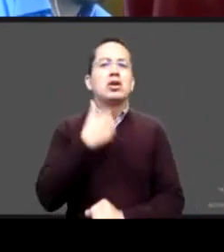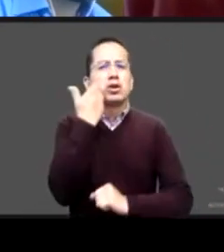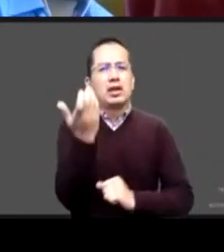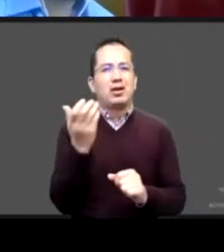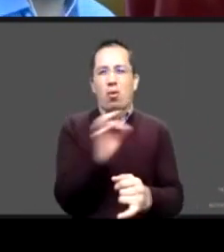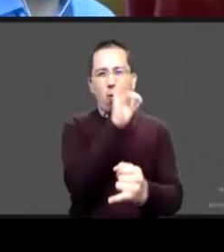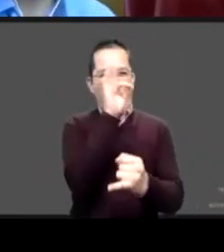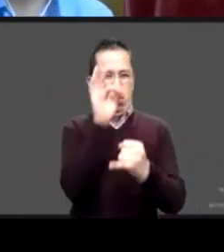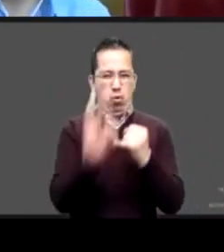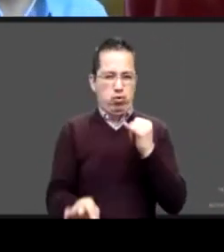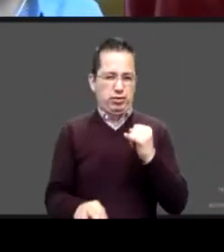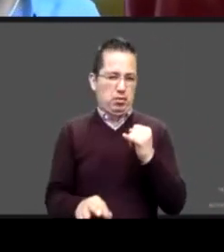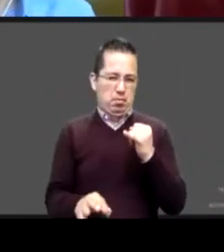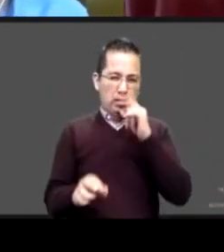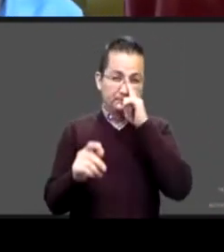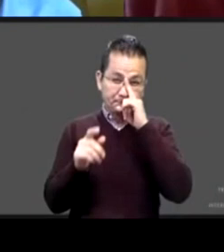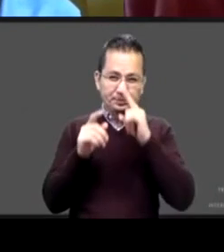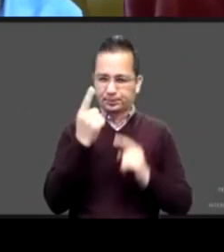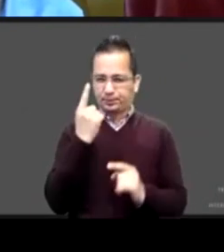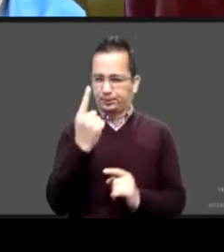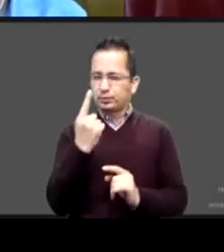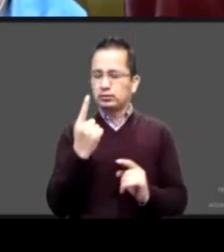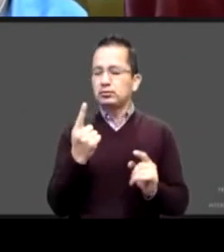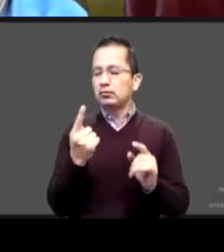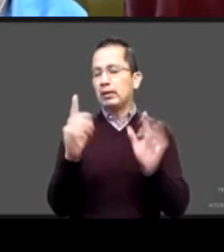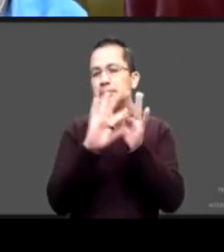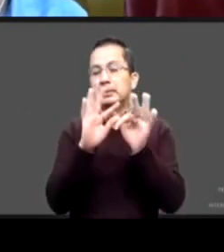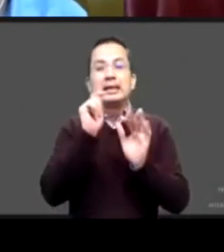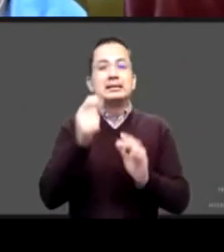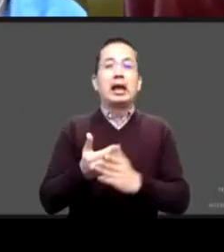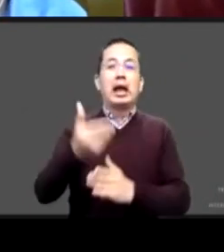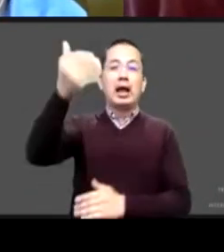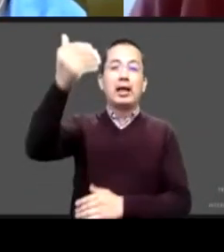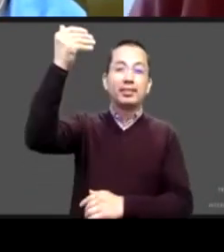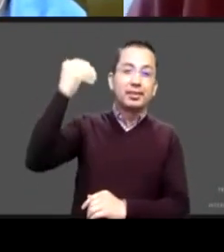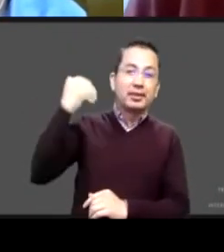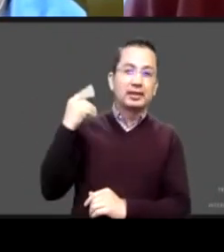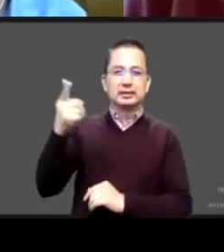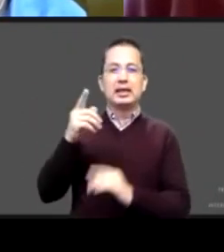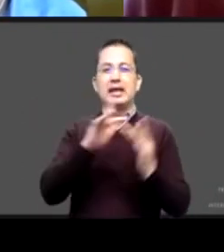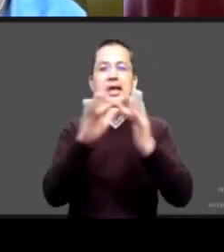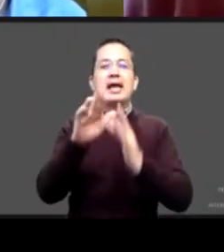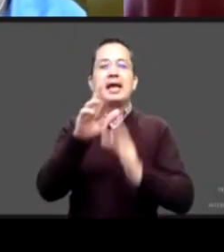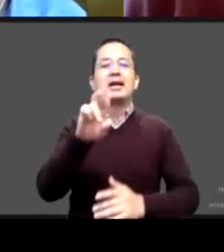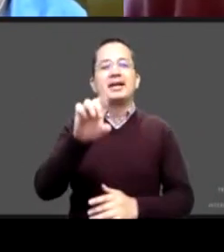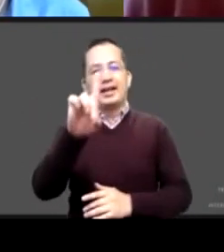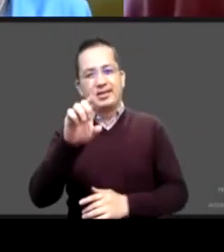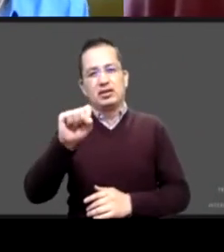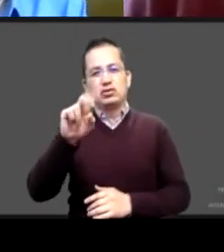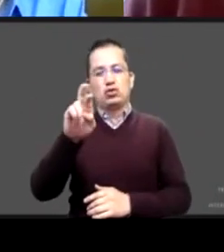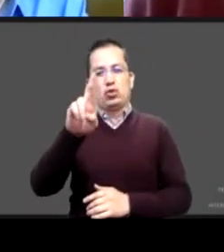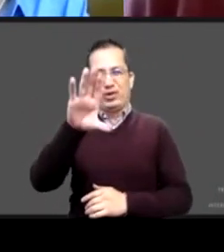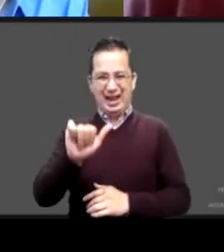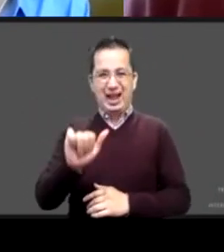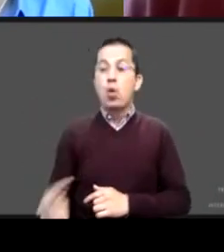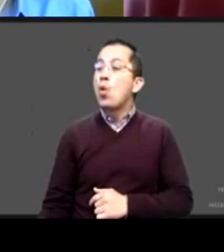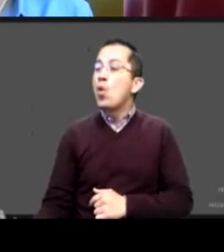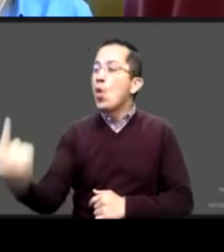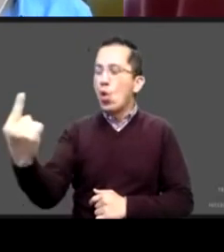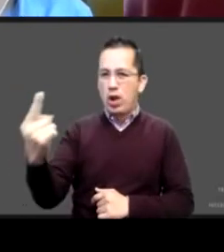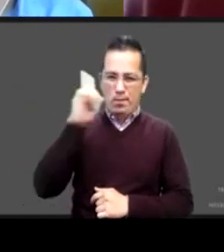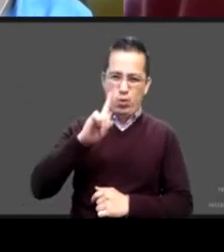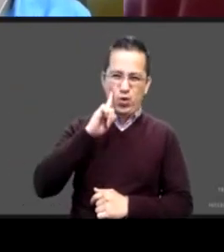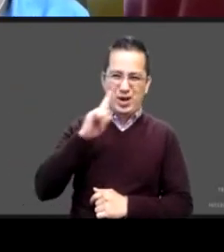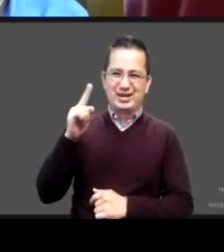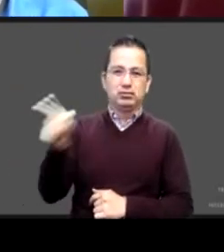se estaba cerrando la intervención en la creada Red Surca, que mencioné al principio. Allí los niños